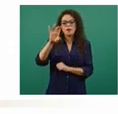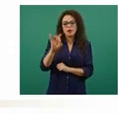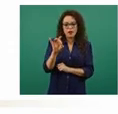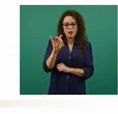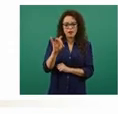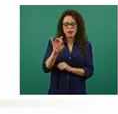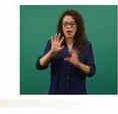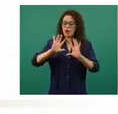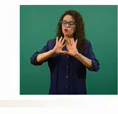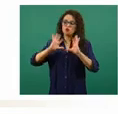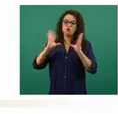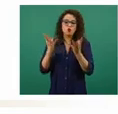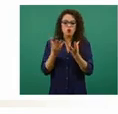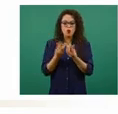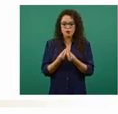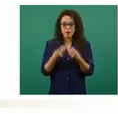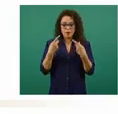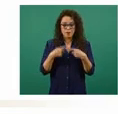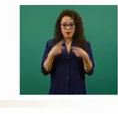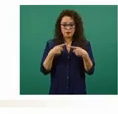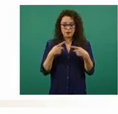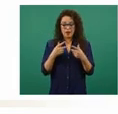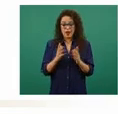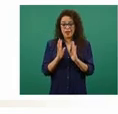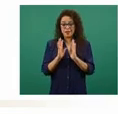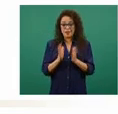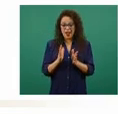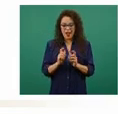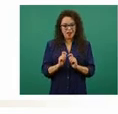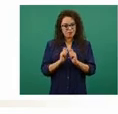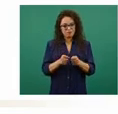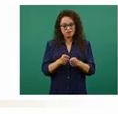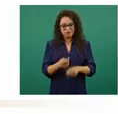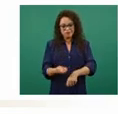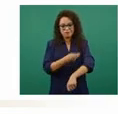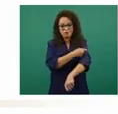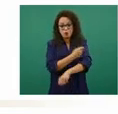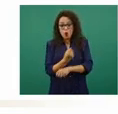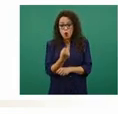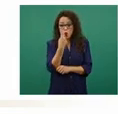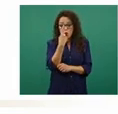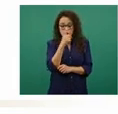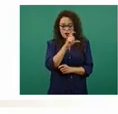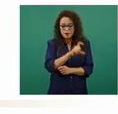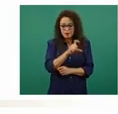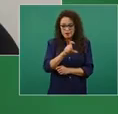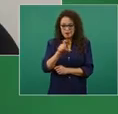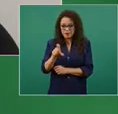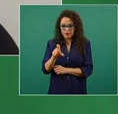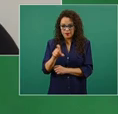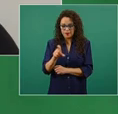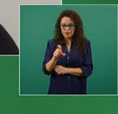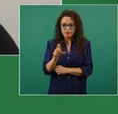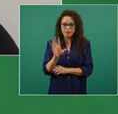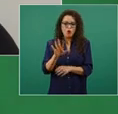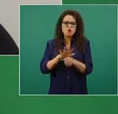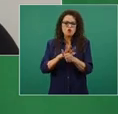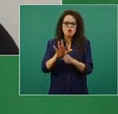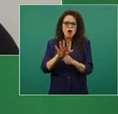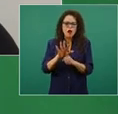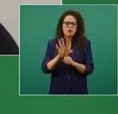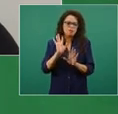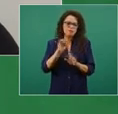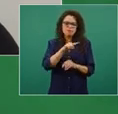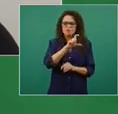10,130,930 el total de esta población que ya ha recibido al menos una dosis de alguna de las